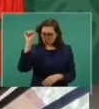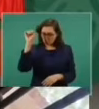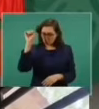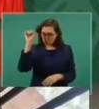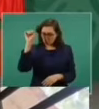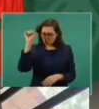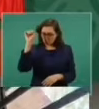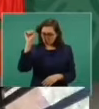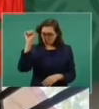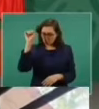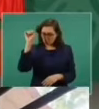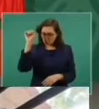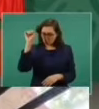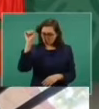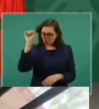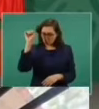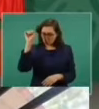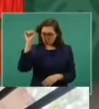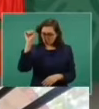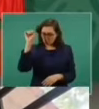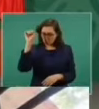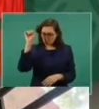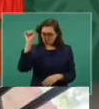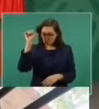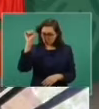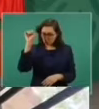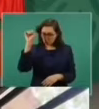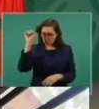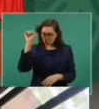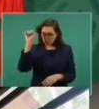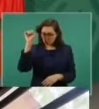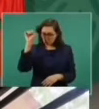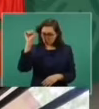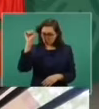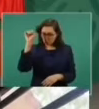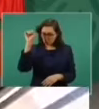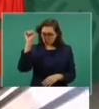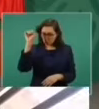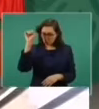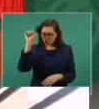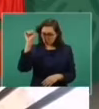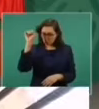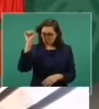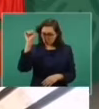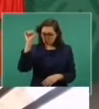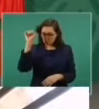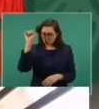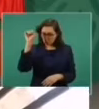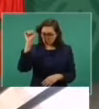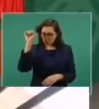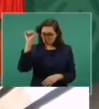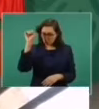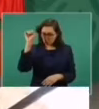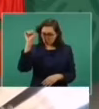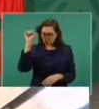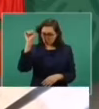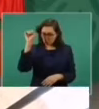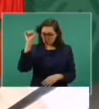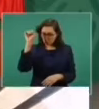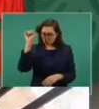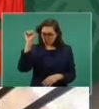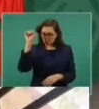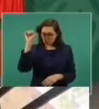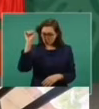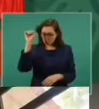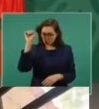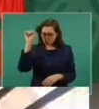Y bueno, lo publicamos de manera personal, de manera que, bueno, ustedes saben perfectamente que desde hace muchos años,